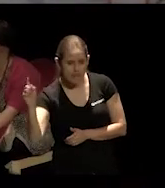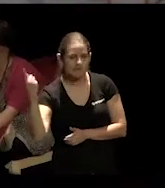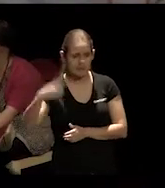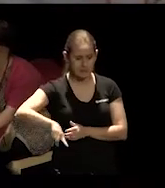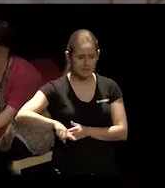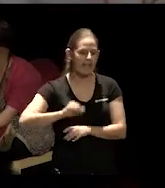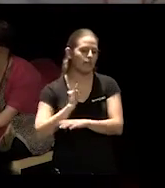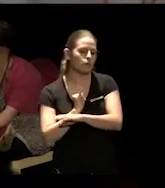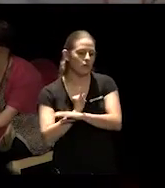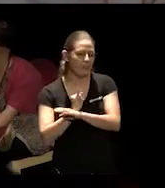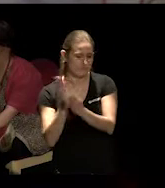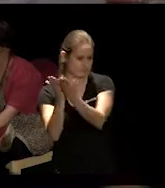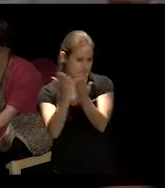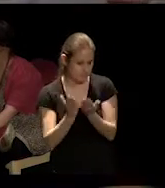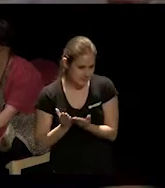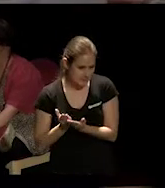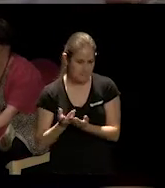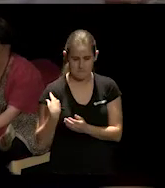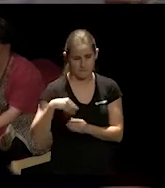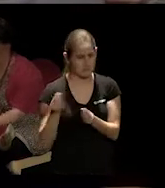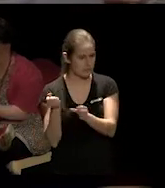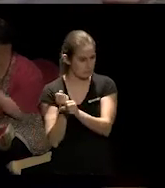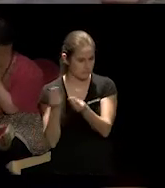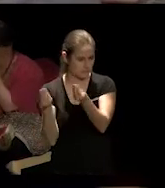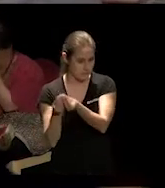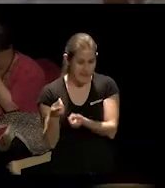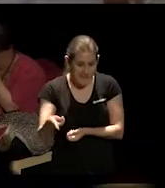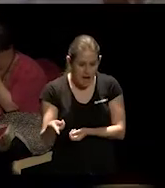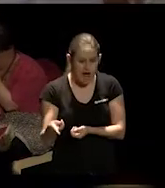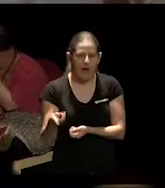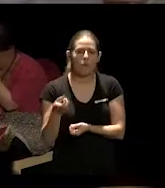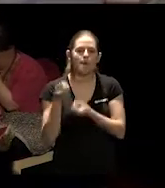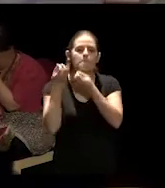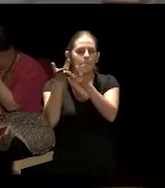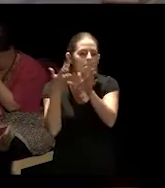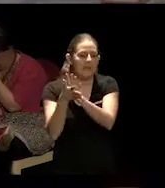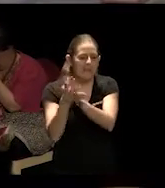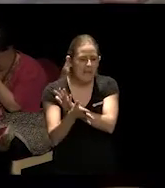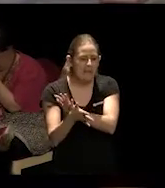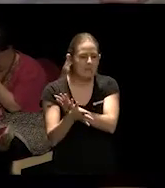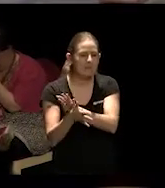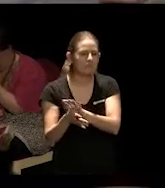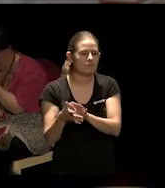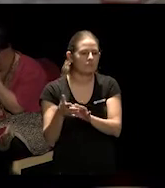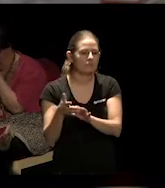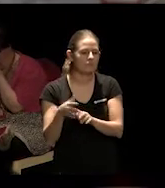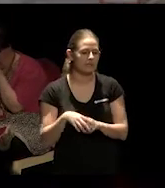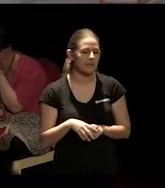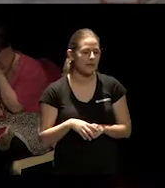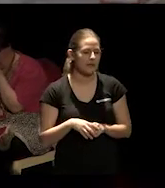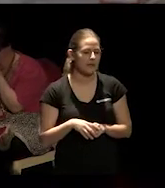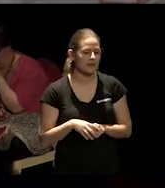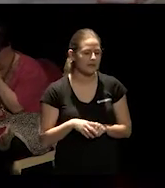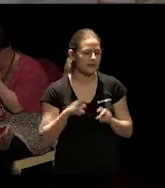y doctora en artes escénicas, además de actriz, que os va a comentar un poco por qué empezamos a sentir la necesidad